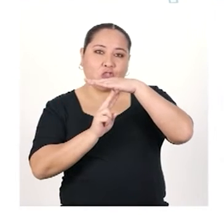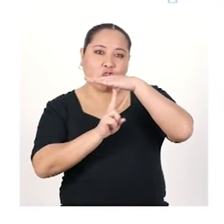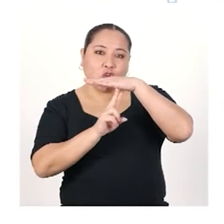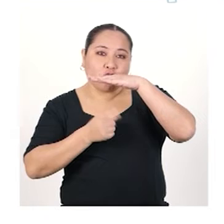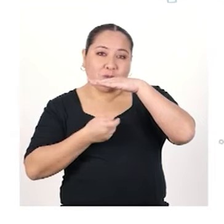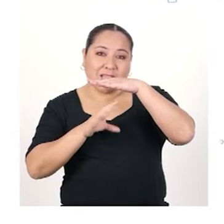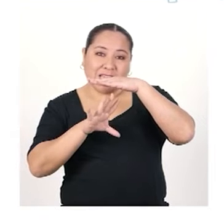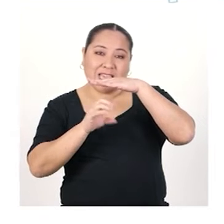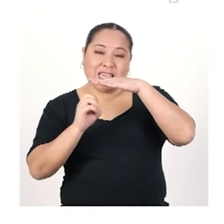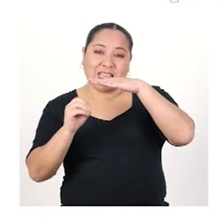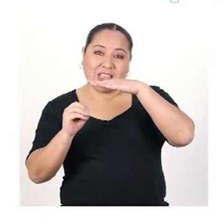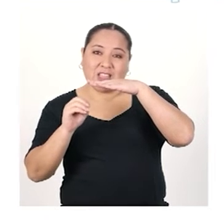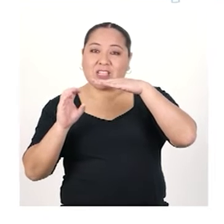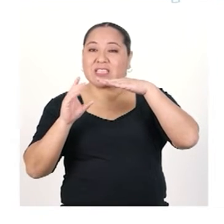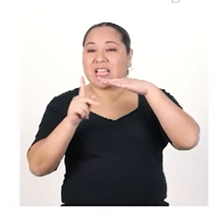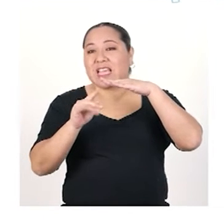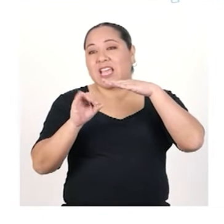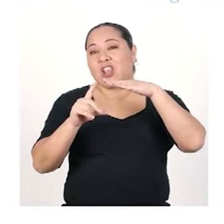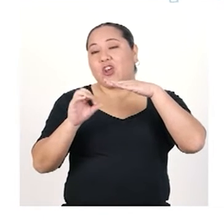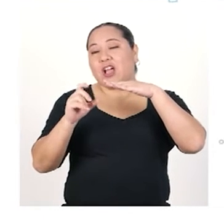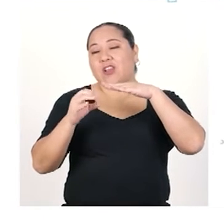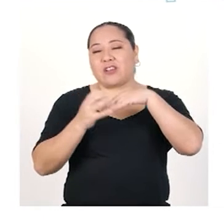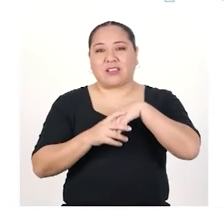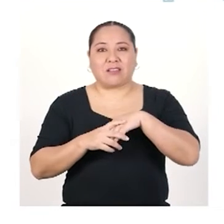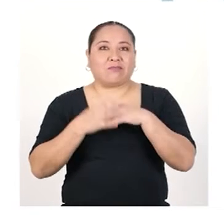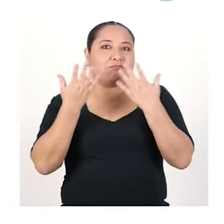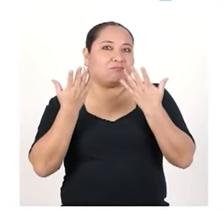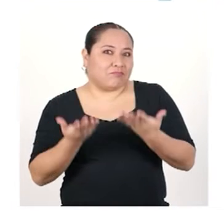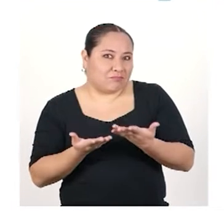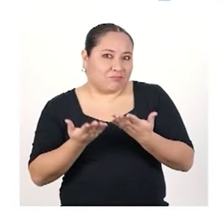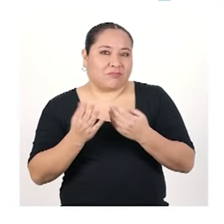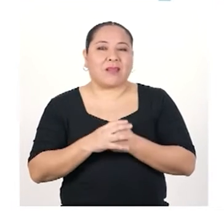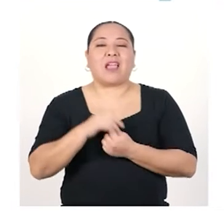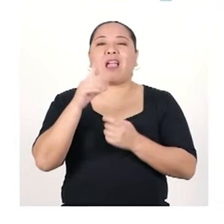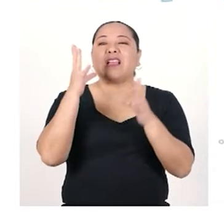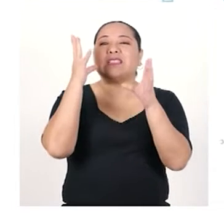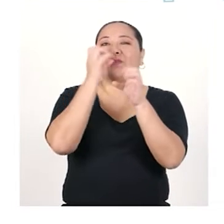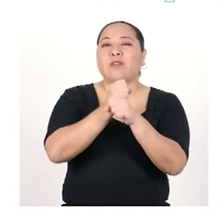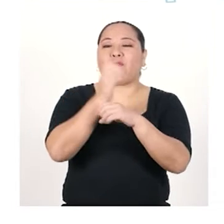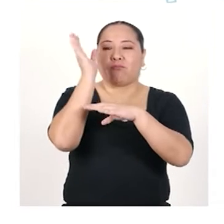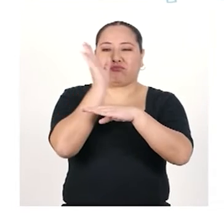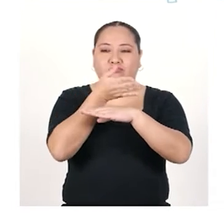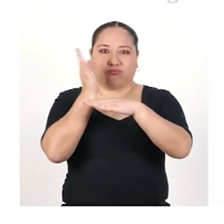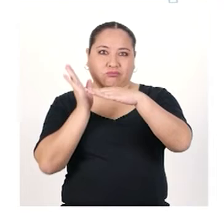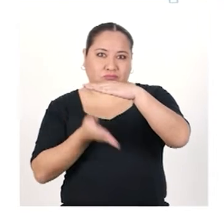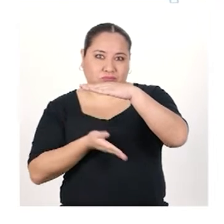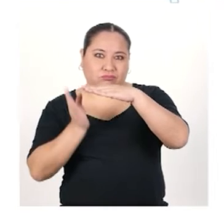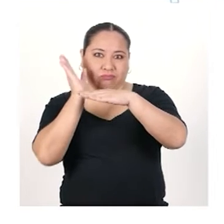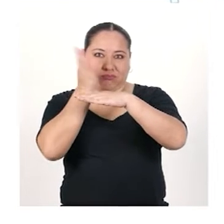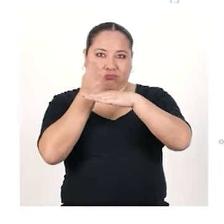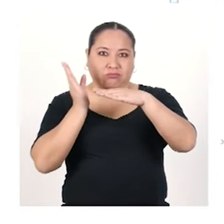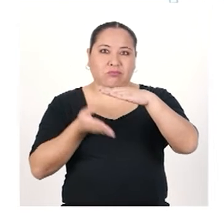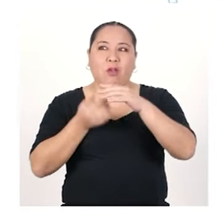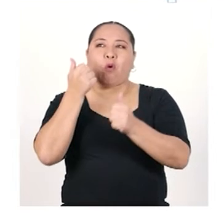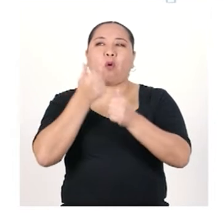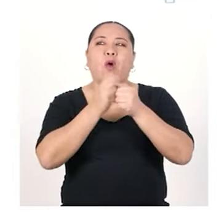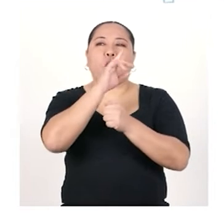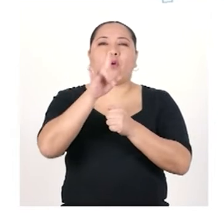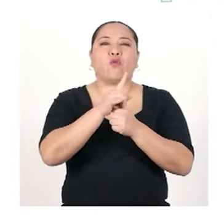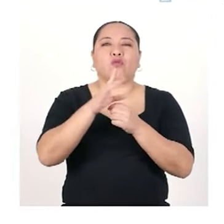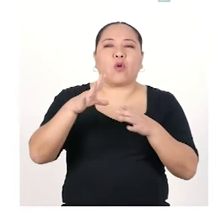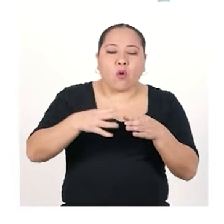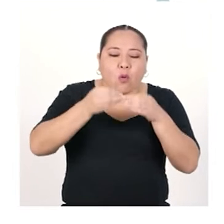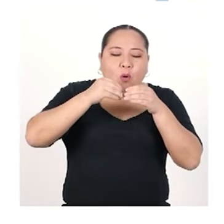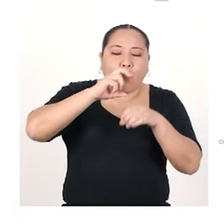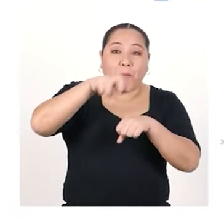denominador 2.500 kilocalorías. Entonces, simplificando la fracción que representa el consumo